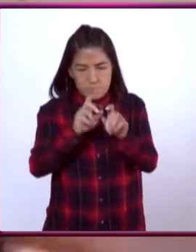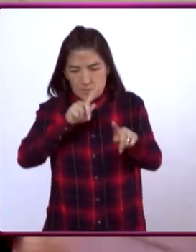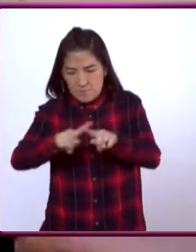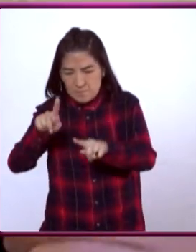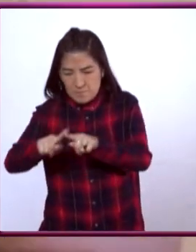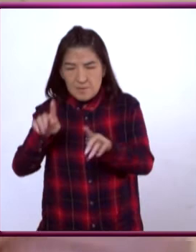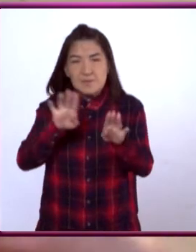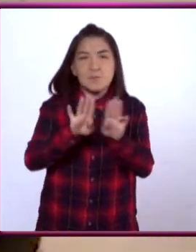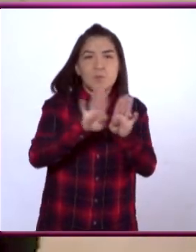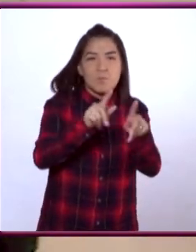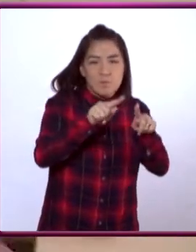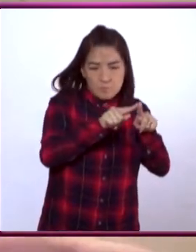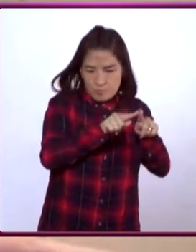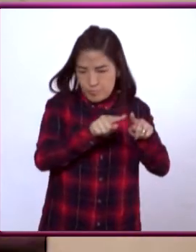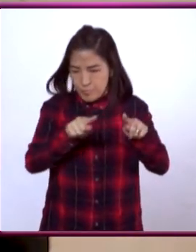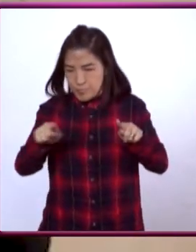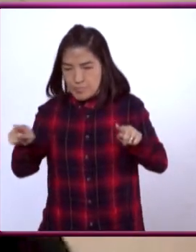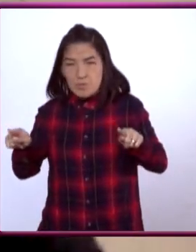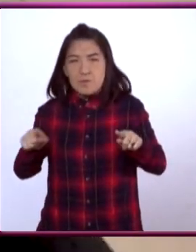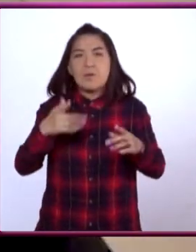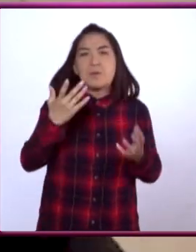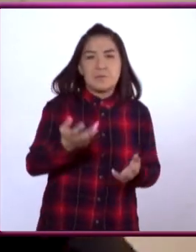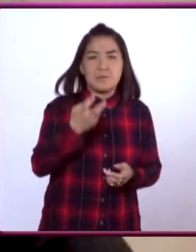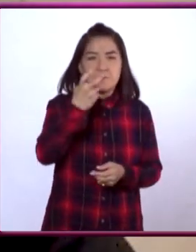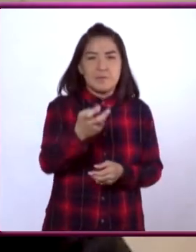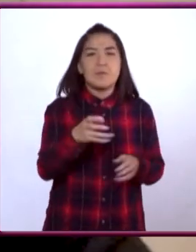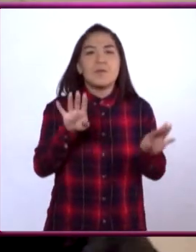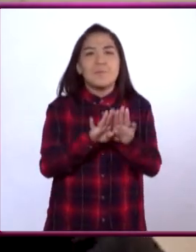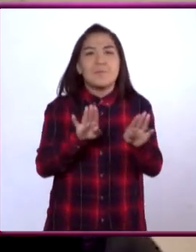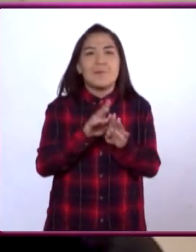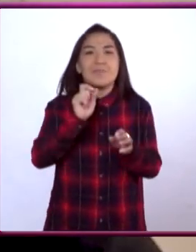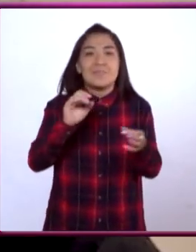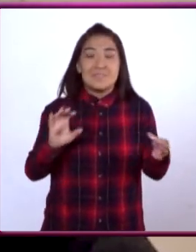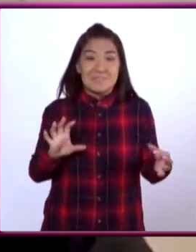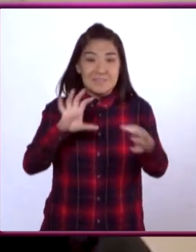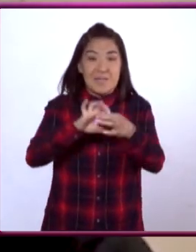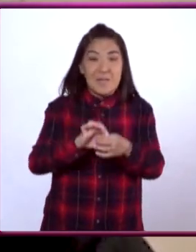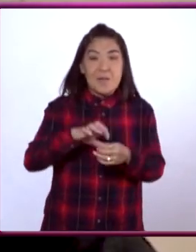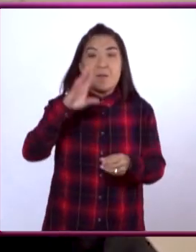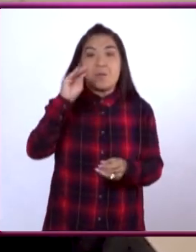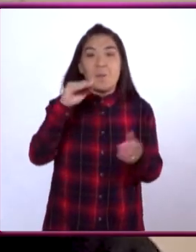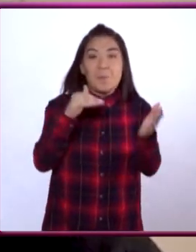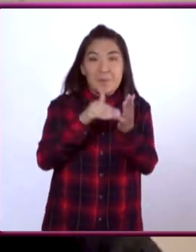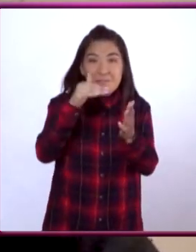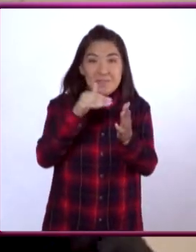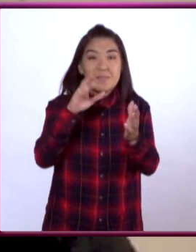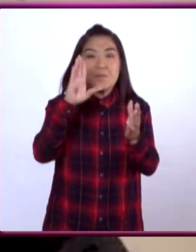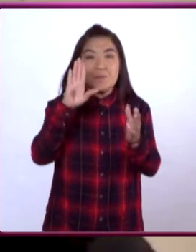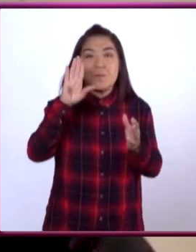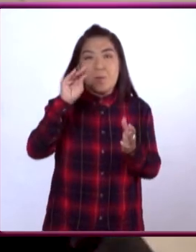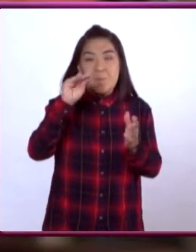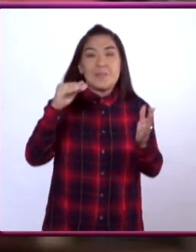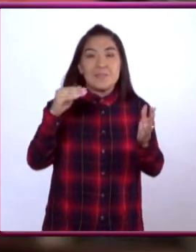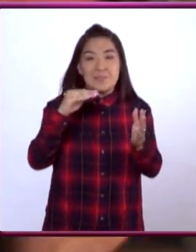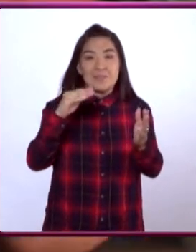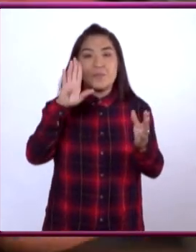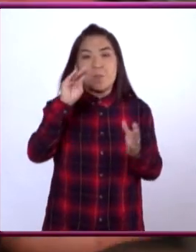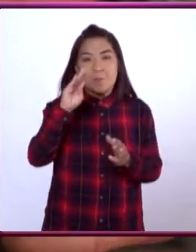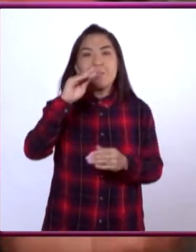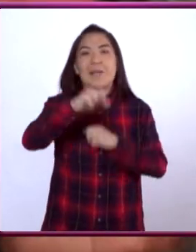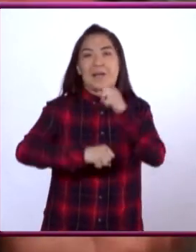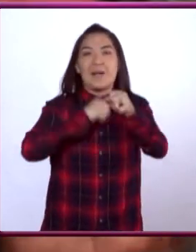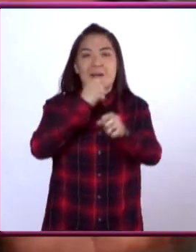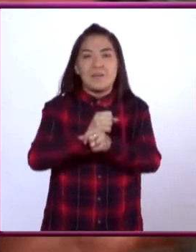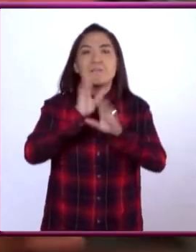es acelerar la partícula en una trayectoria lineal o hacerla en una espiral. Por ahí ya tenemos que casi 90 años con estos experimentos. 90